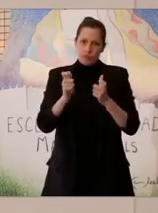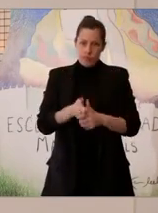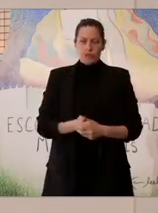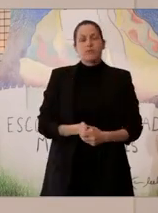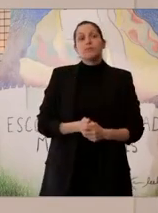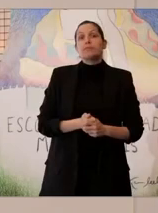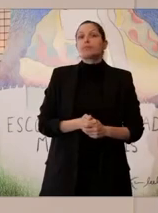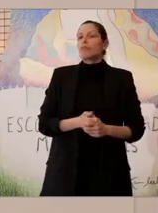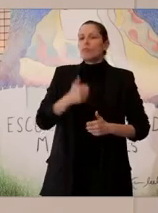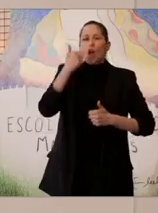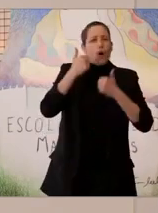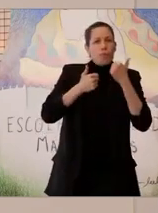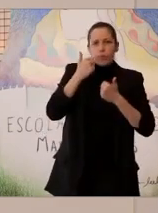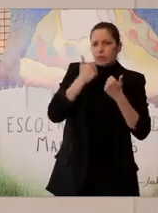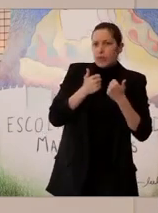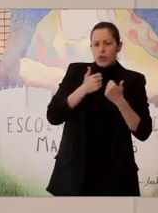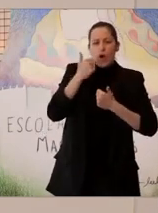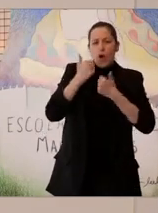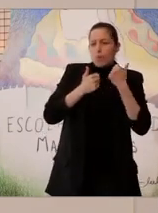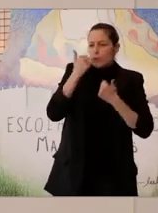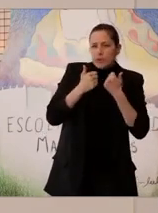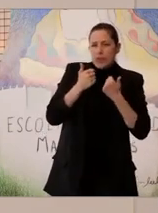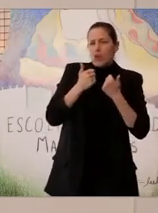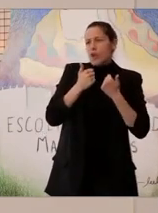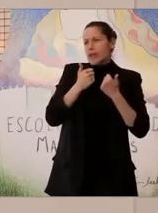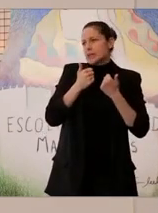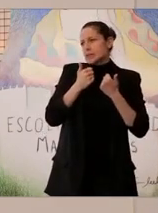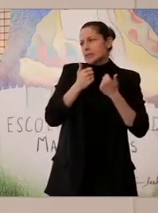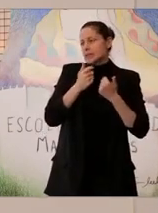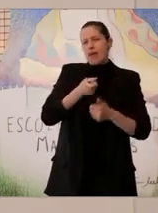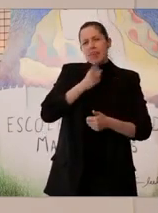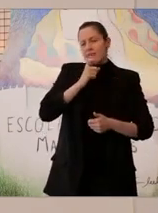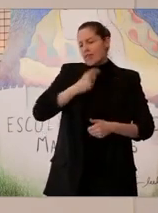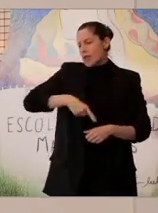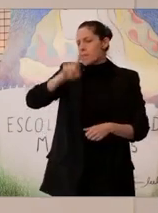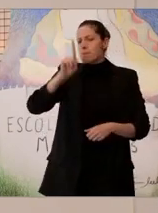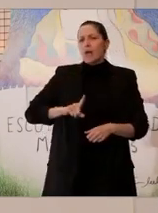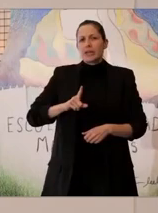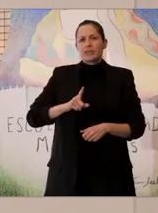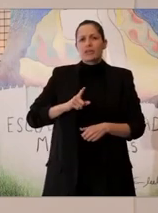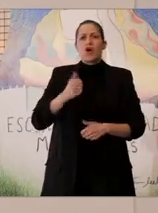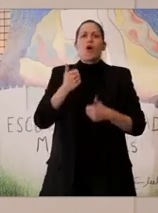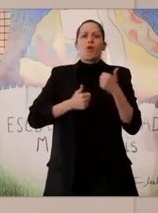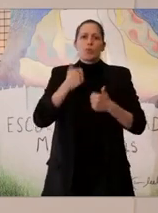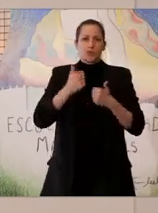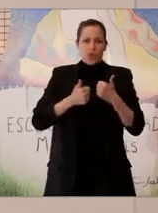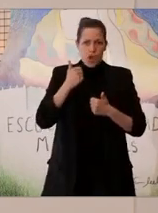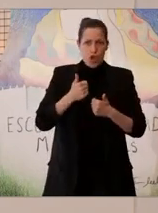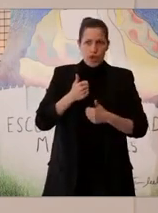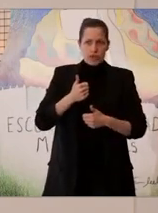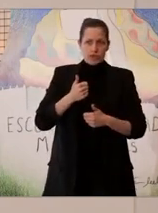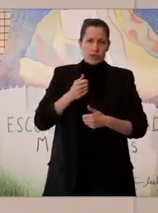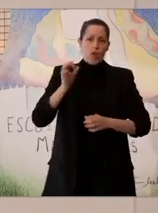las oposiciones más difíciles en este país son las oposiciones a judicatura. Y en esas oposiciones las mujeres demostramos que cuando